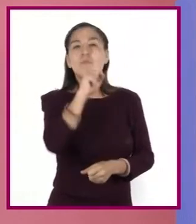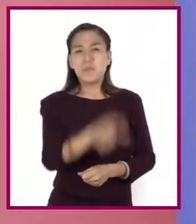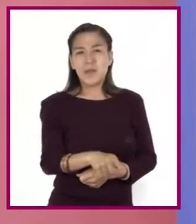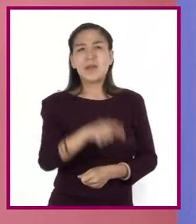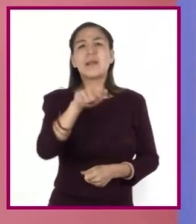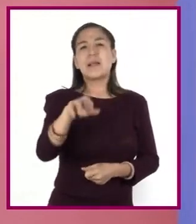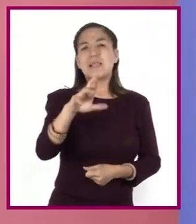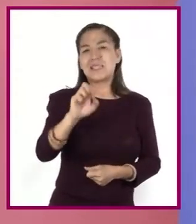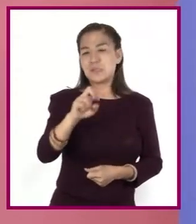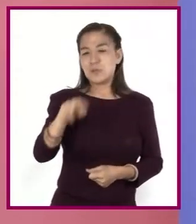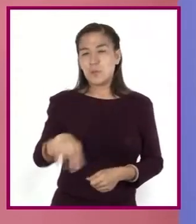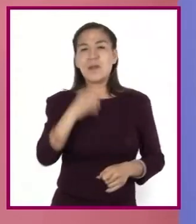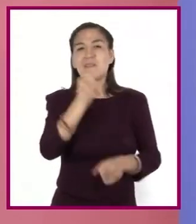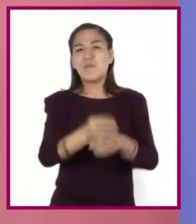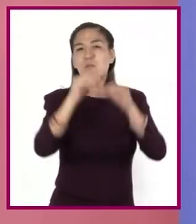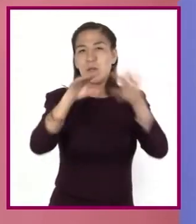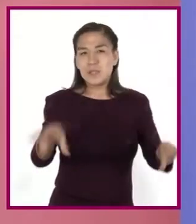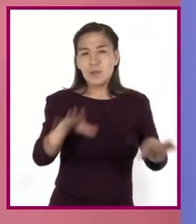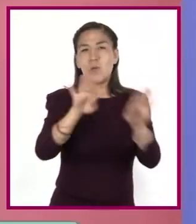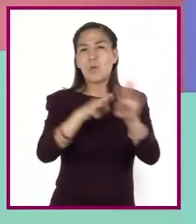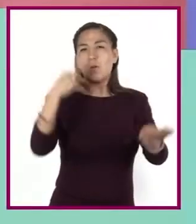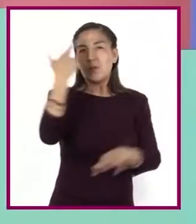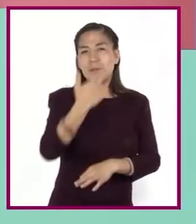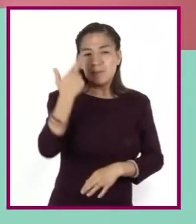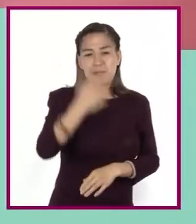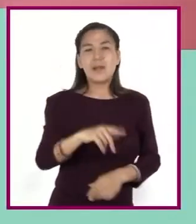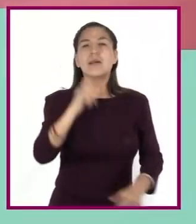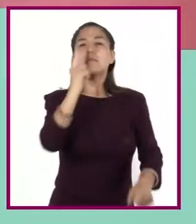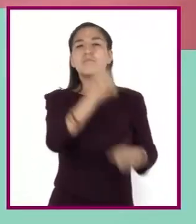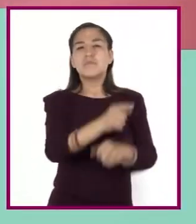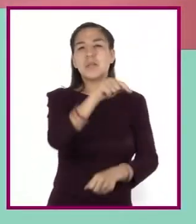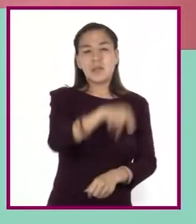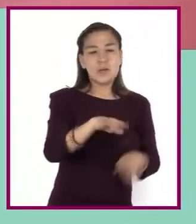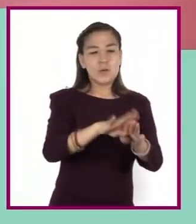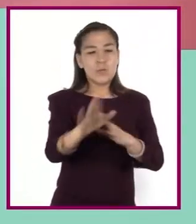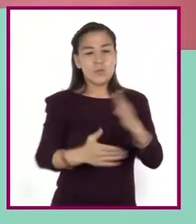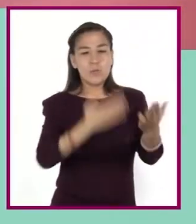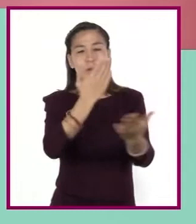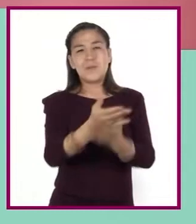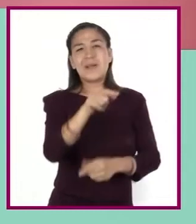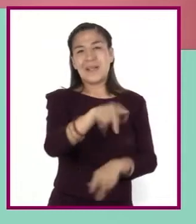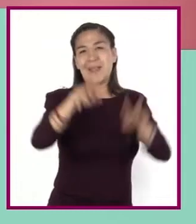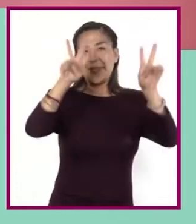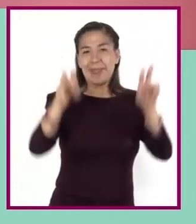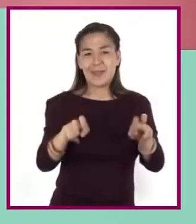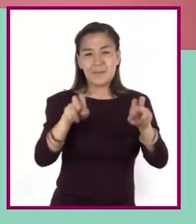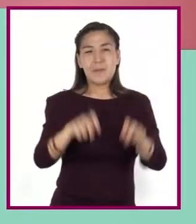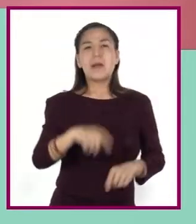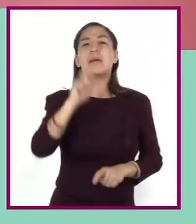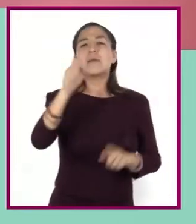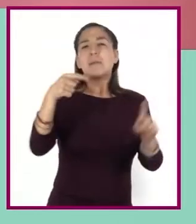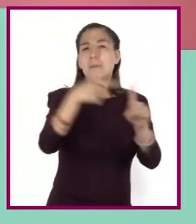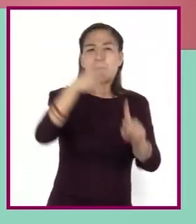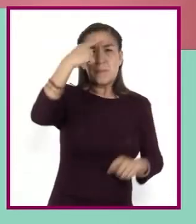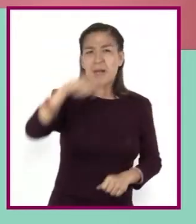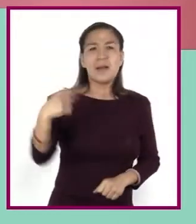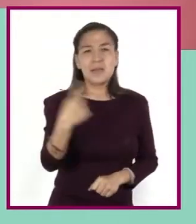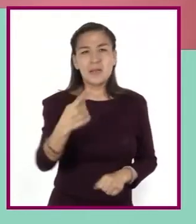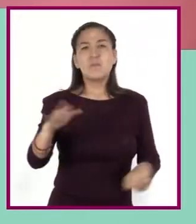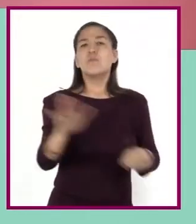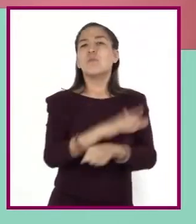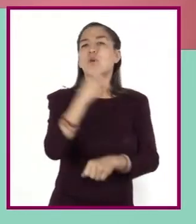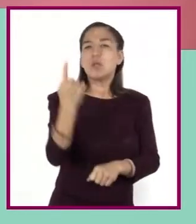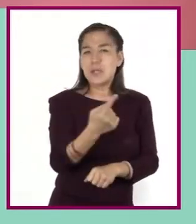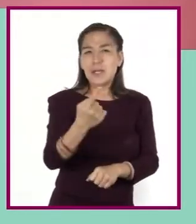un resumen informativo o analítico identifica el propósito del tema, señala para qué, por